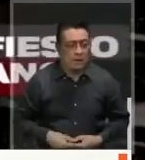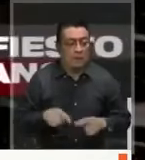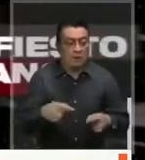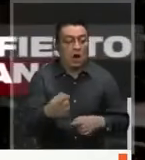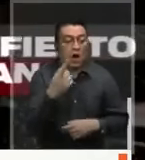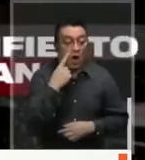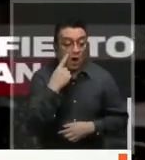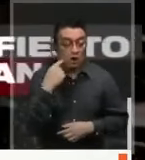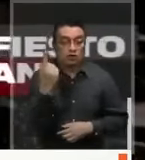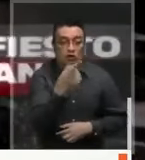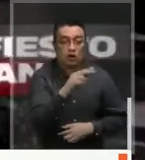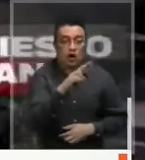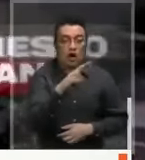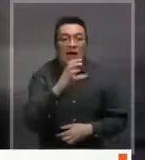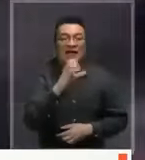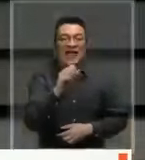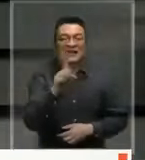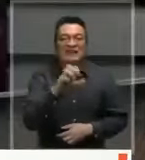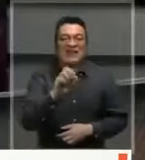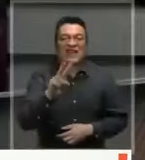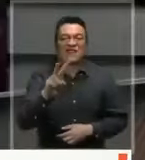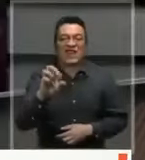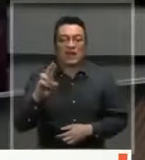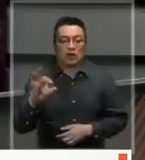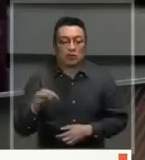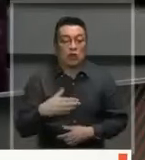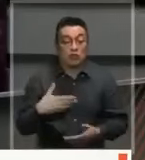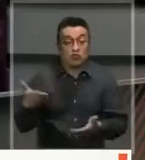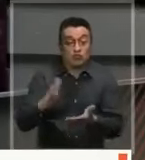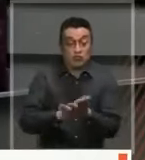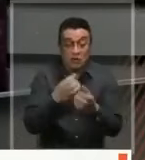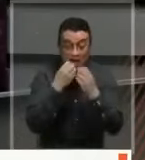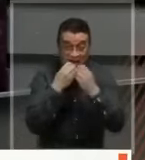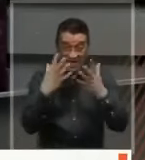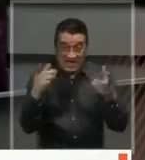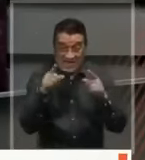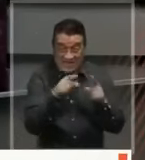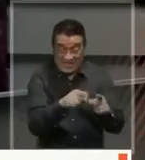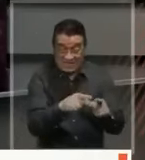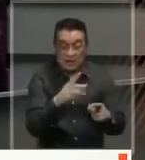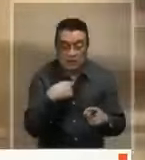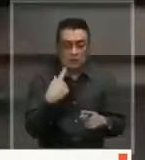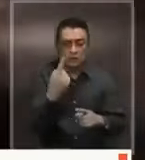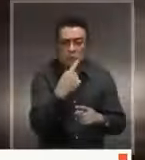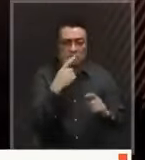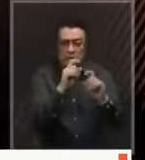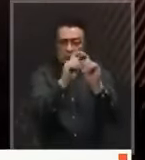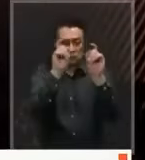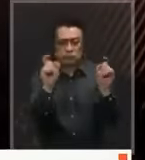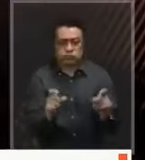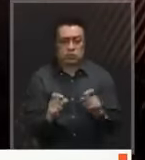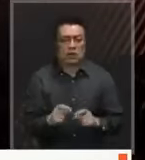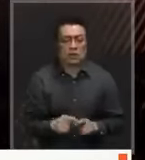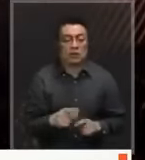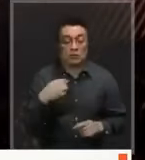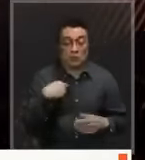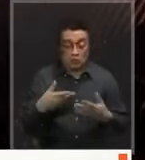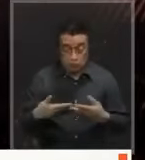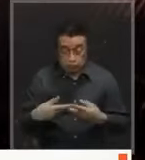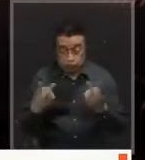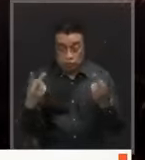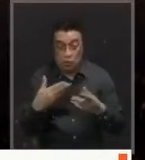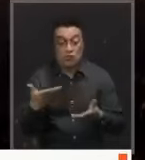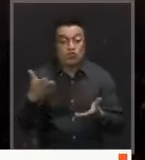conocido en el rap como Canserbero. La muerte de Canserbero, un misterio que aún no se resuelve. Cuando salió su álbum Muerte